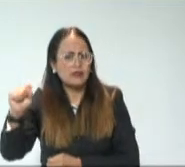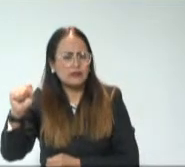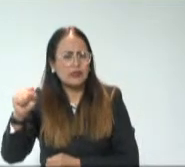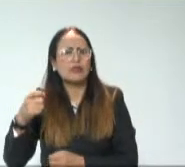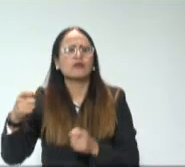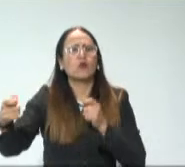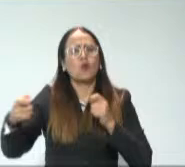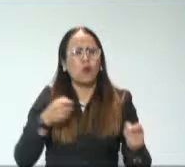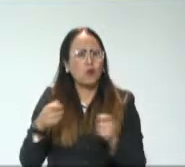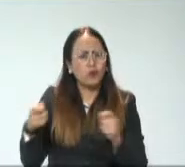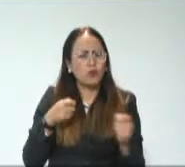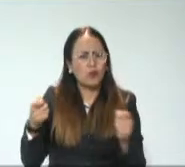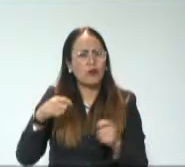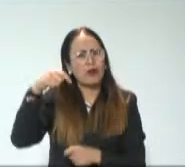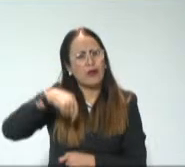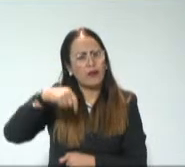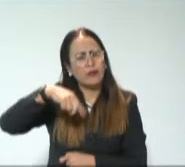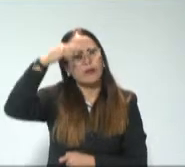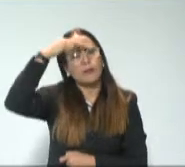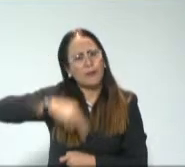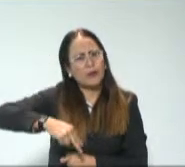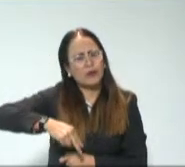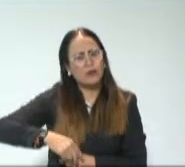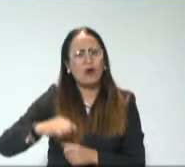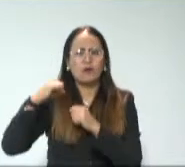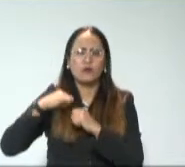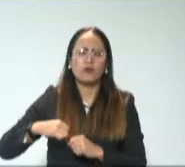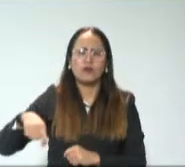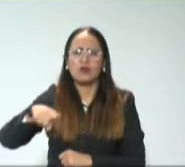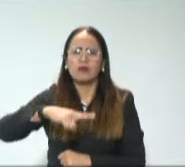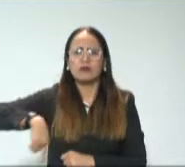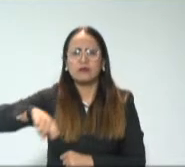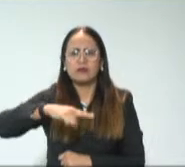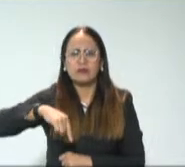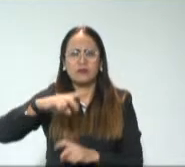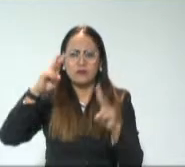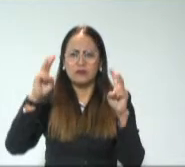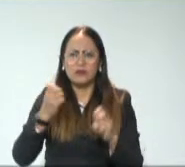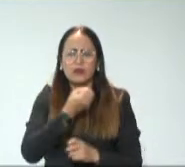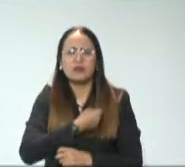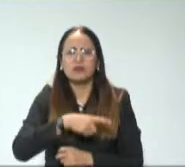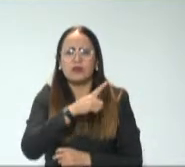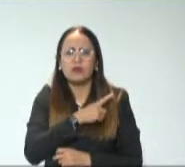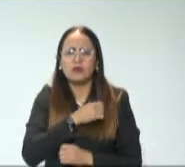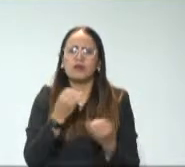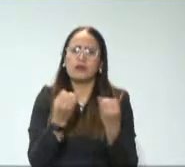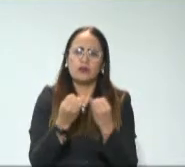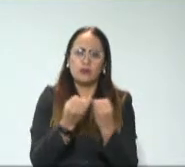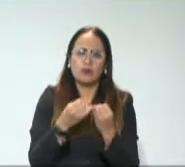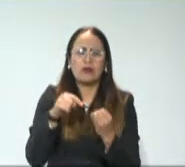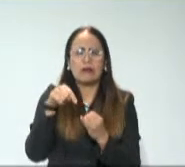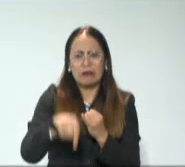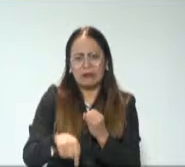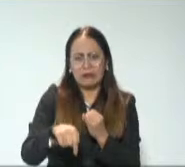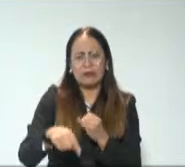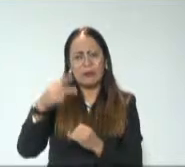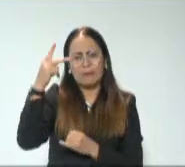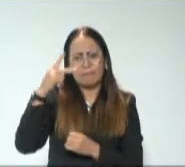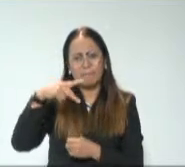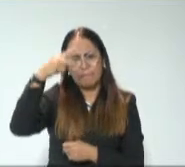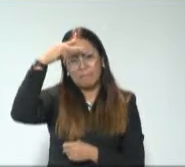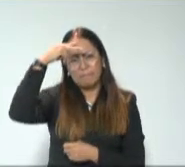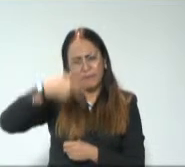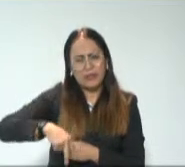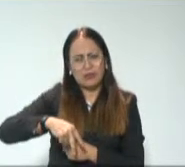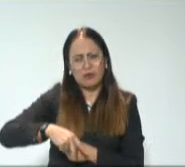que se ha dado en nuestro país por parte de las autoridades sanitarias Y qué papel ha jugado también en este país la